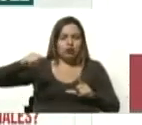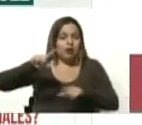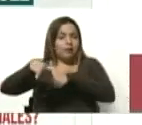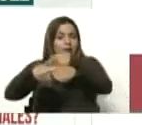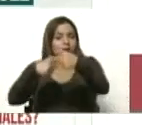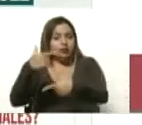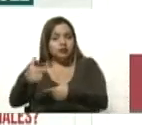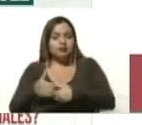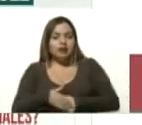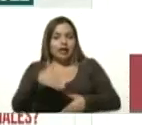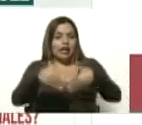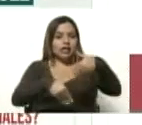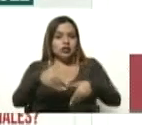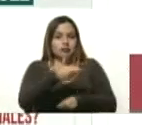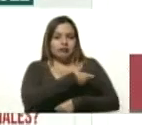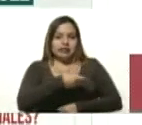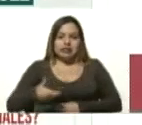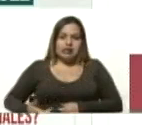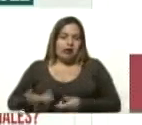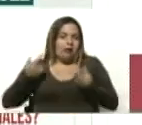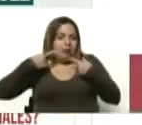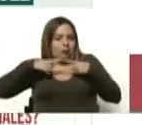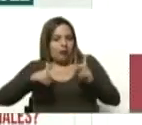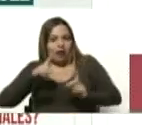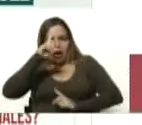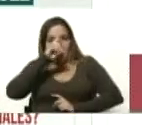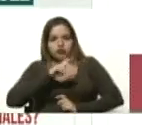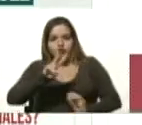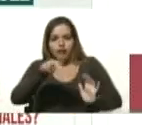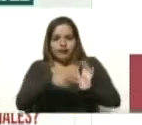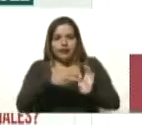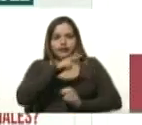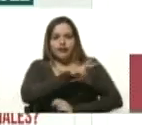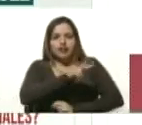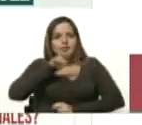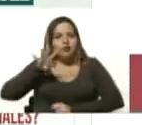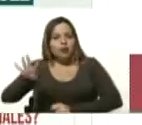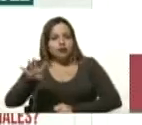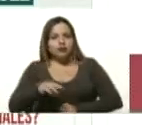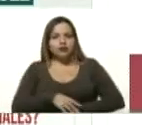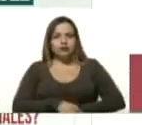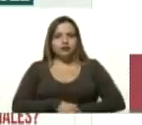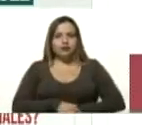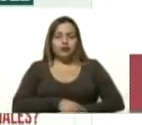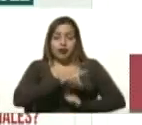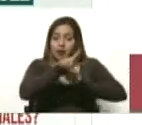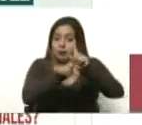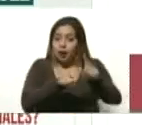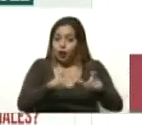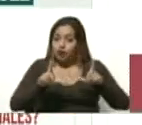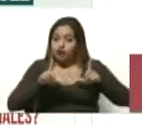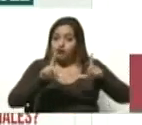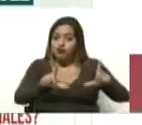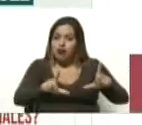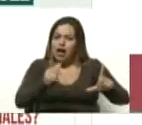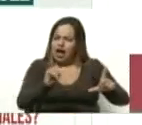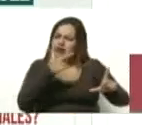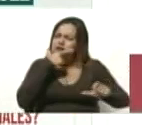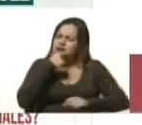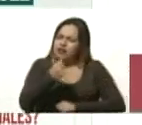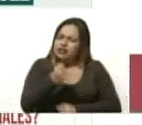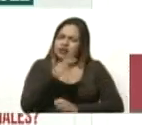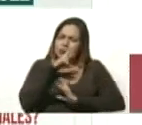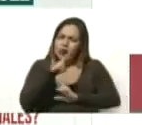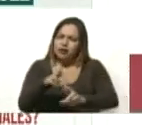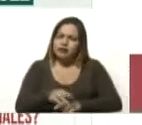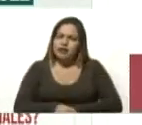una posible elección presidencial en el año 2024. La pregunta que hace Interlaces es bastante sencilla.